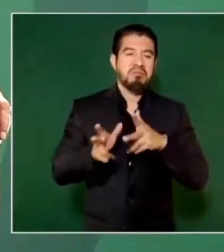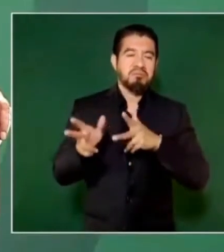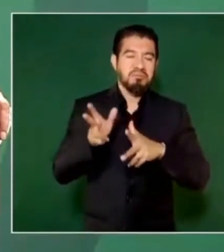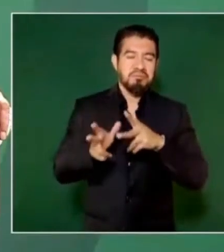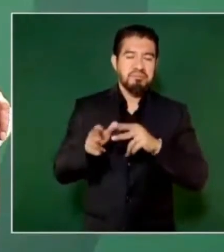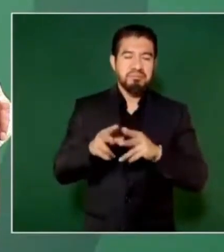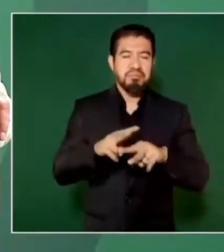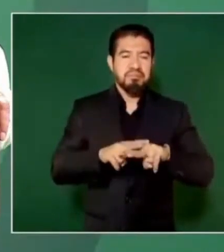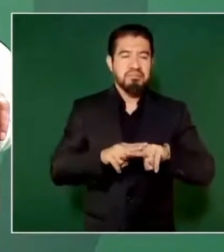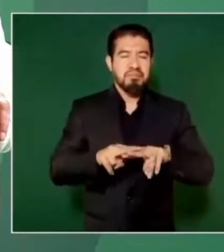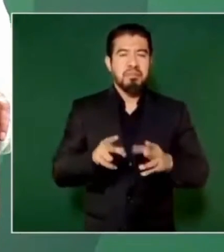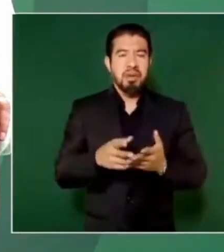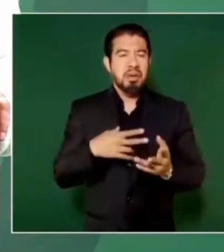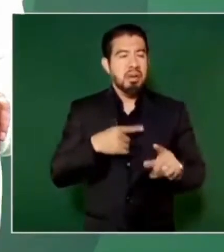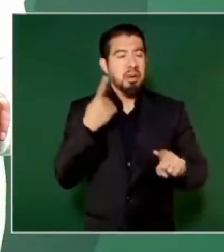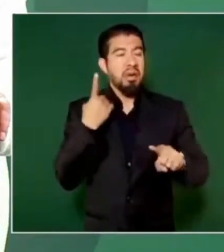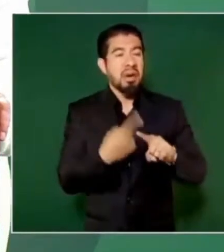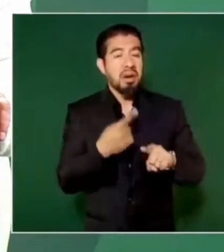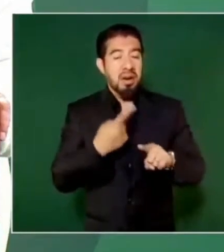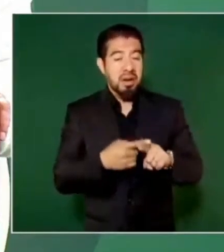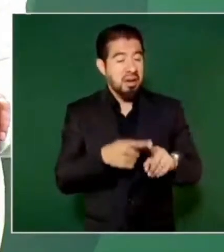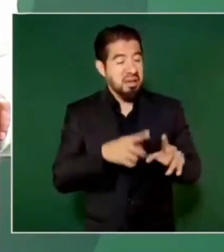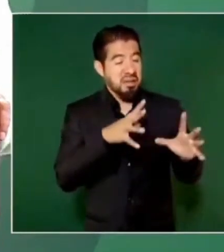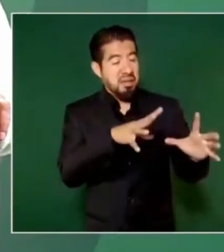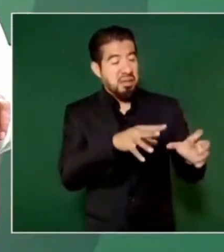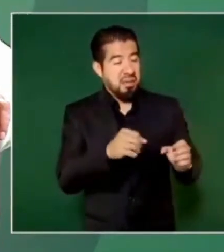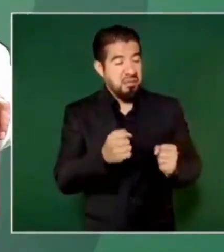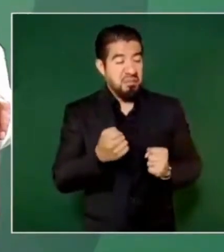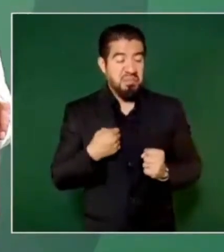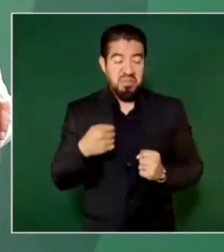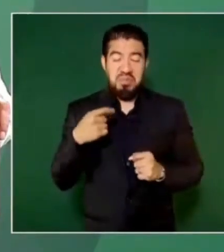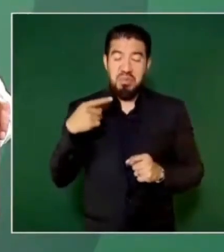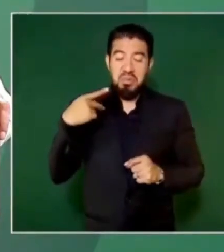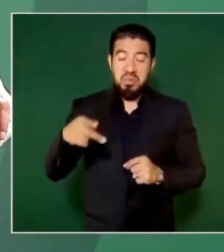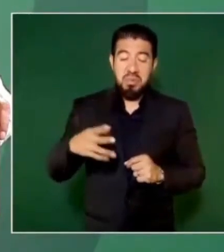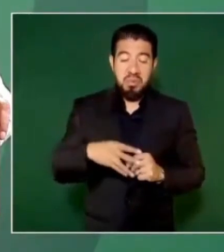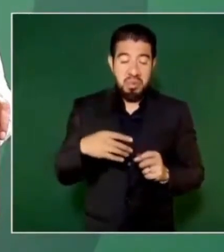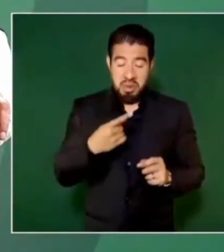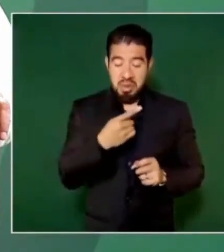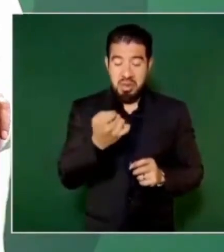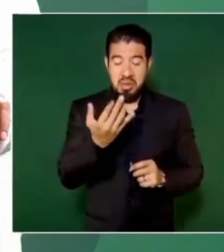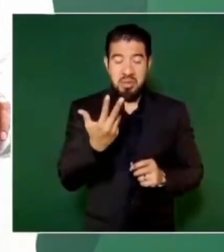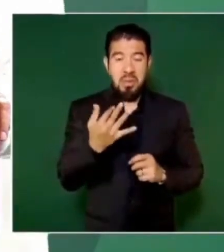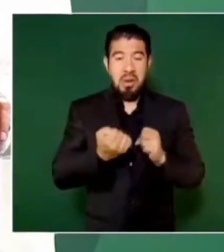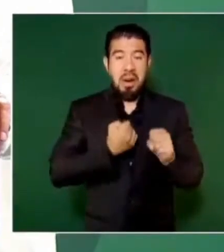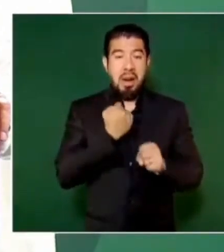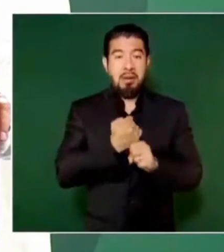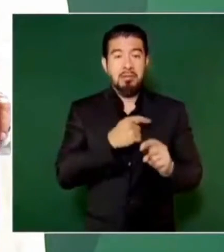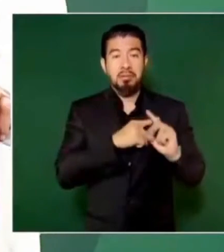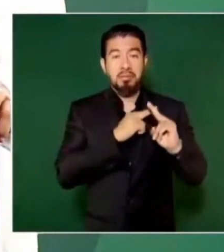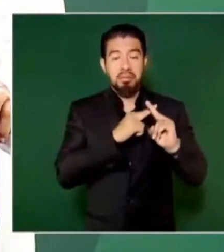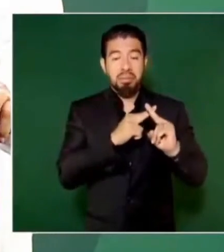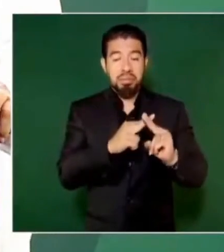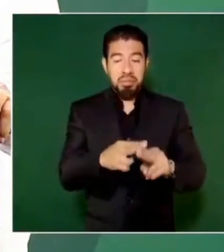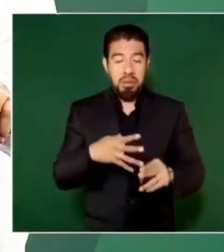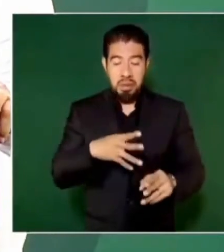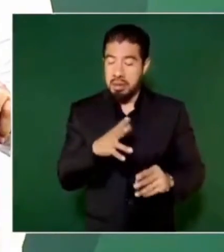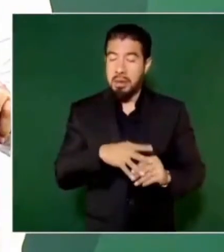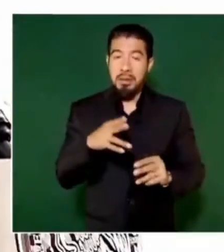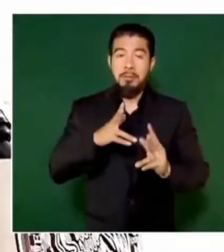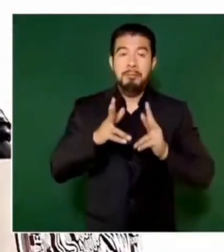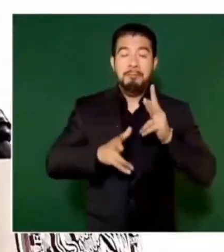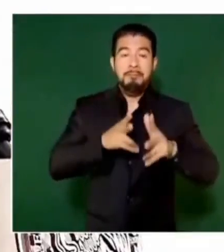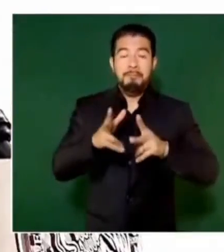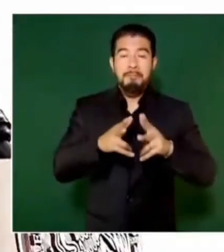¿Quién acaba con una historia de 150 años de trenes de pasajeros en